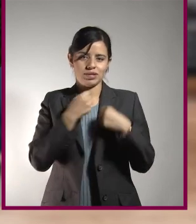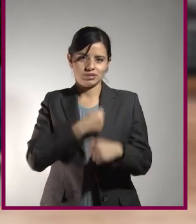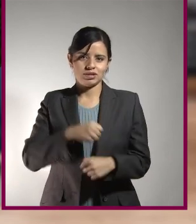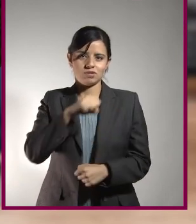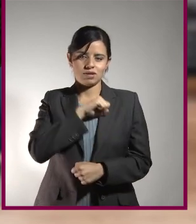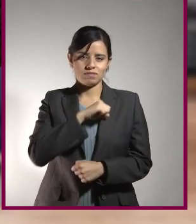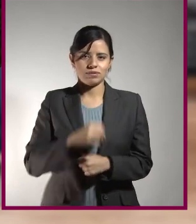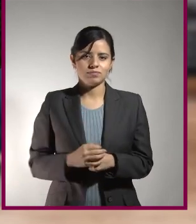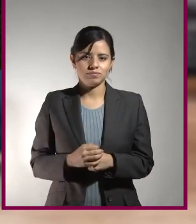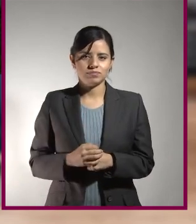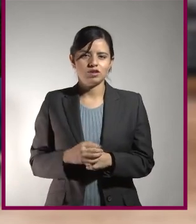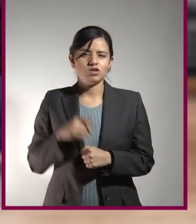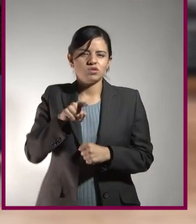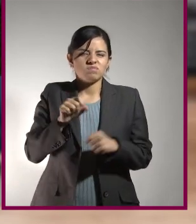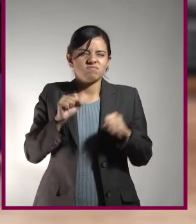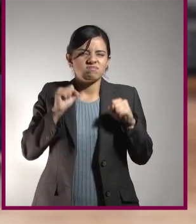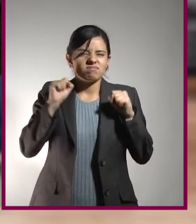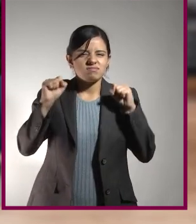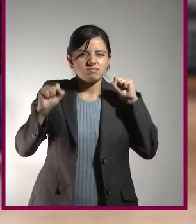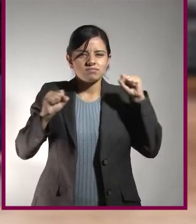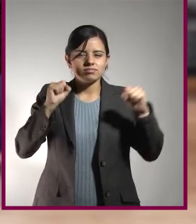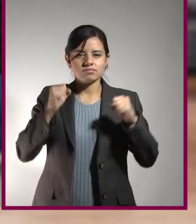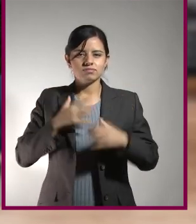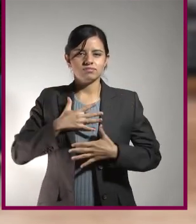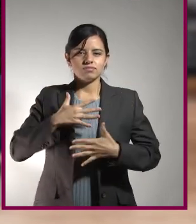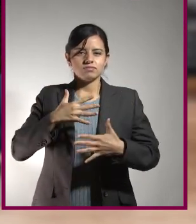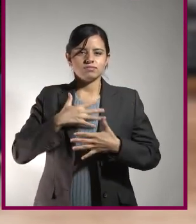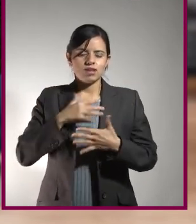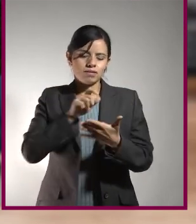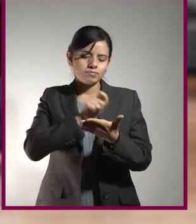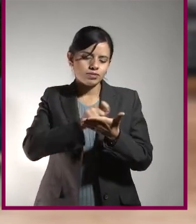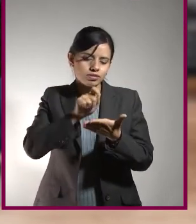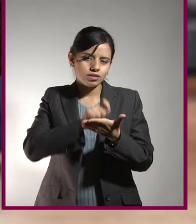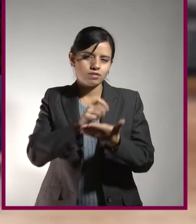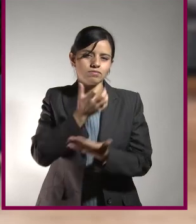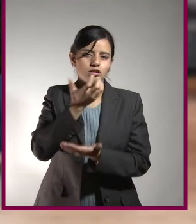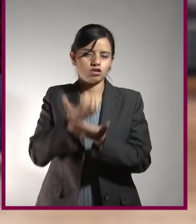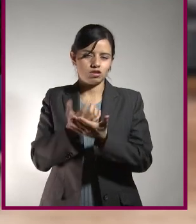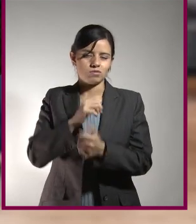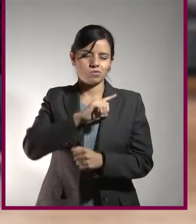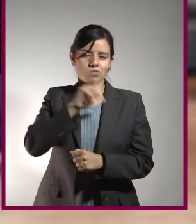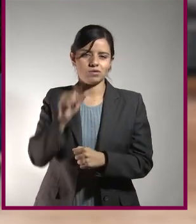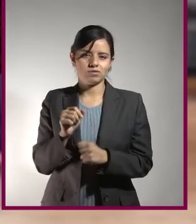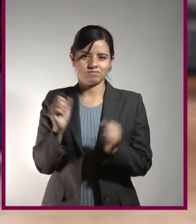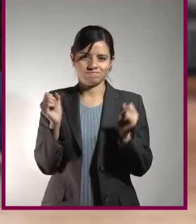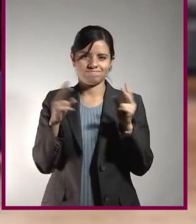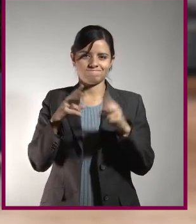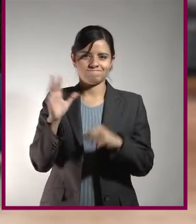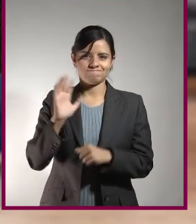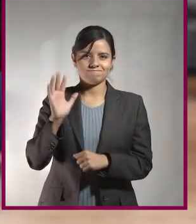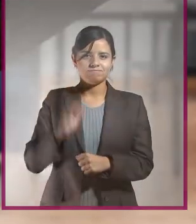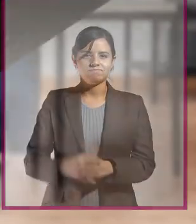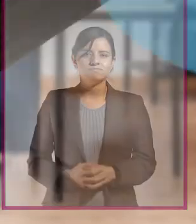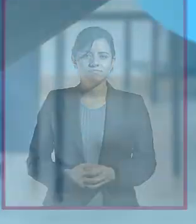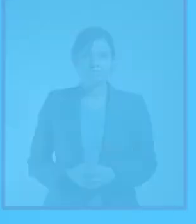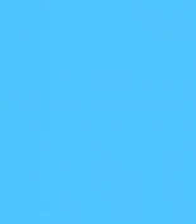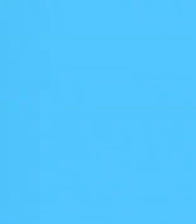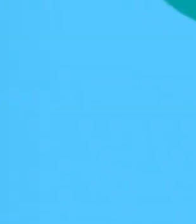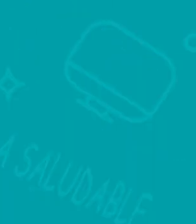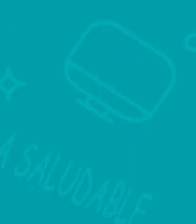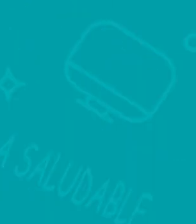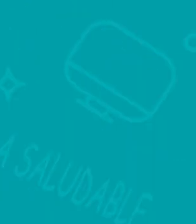Vida Saludable. Estira los brazos, respira hondo y agenda un buen descanso en algún momento del día. Hasta la próxima.